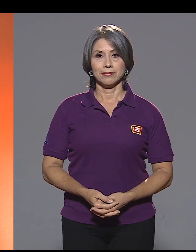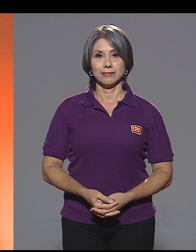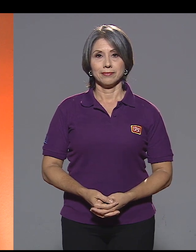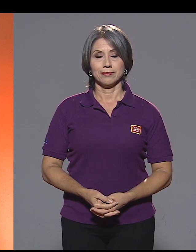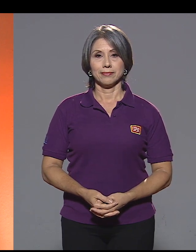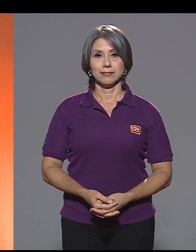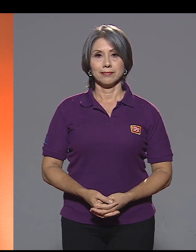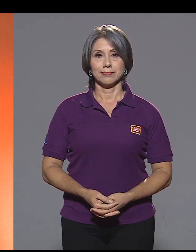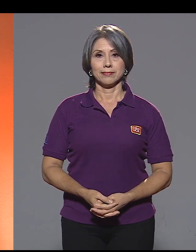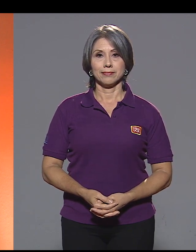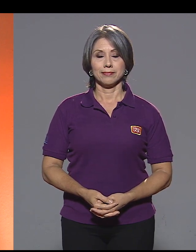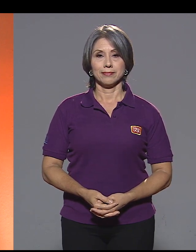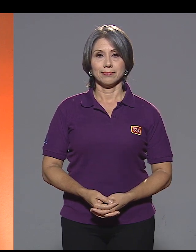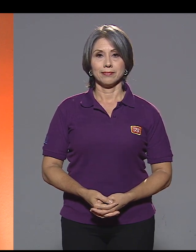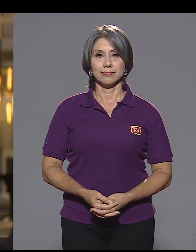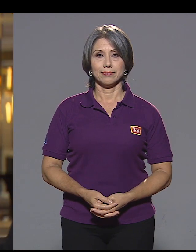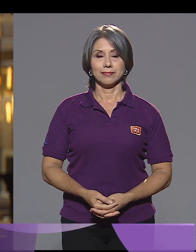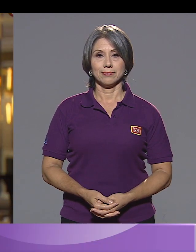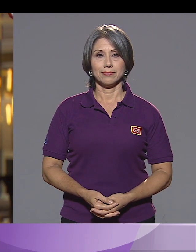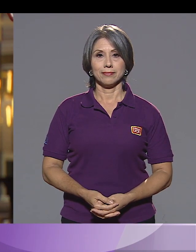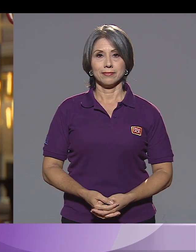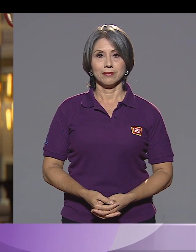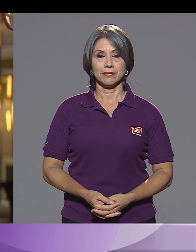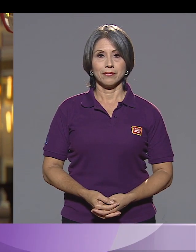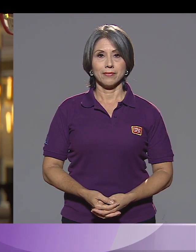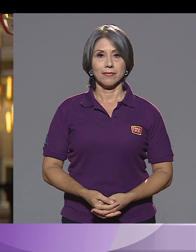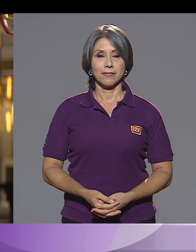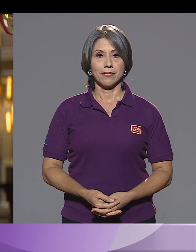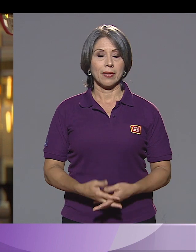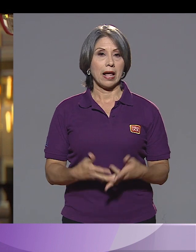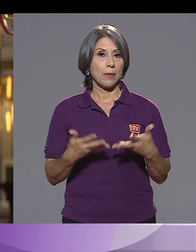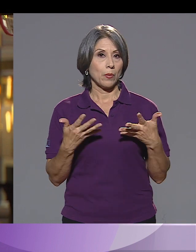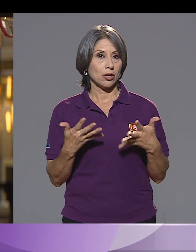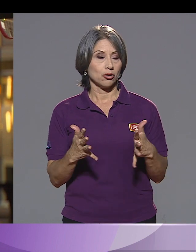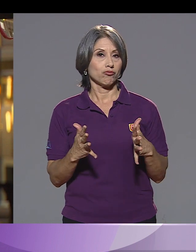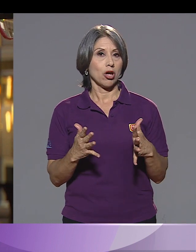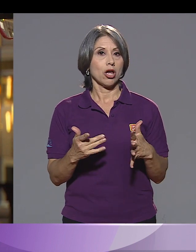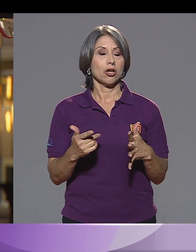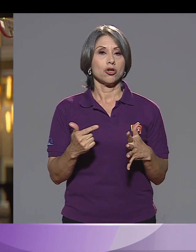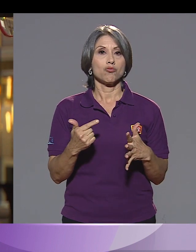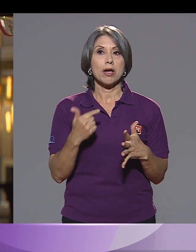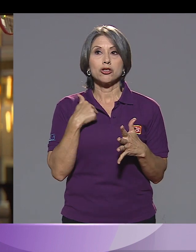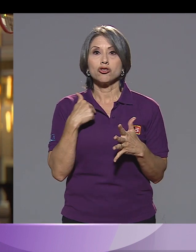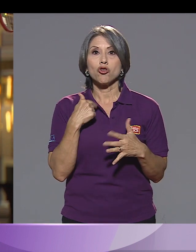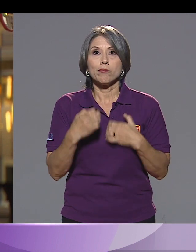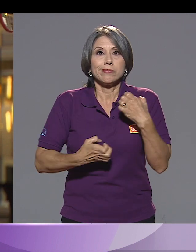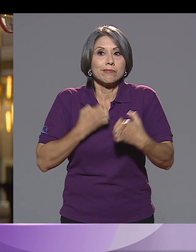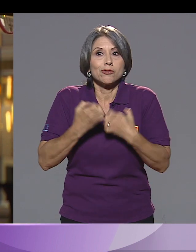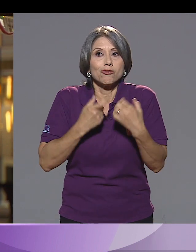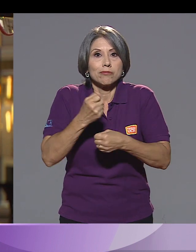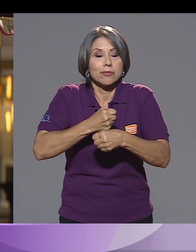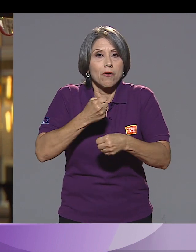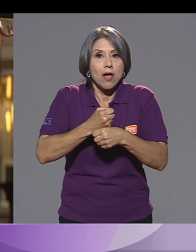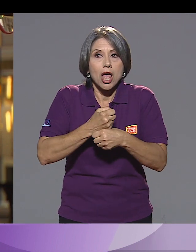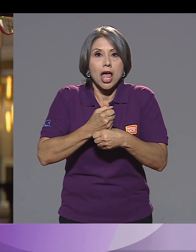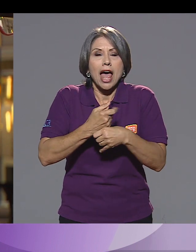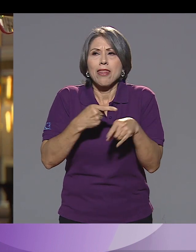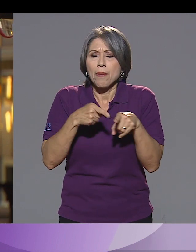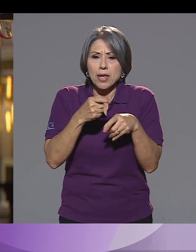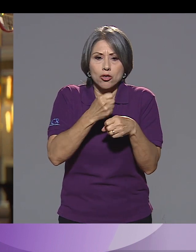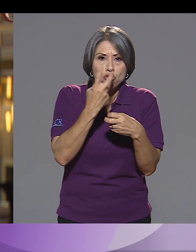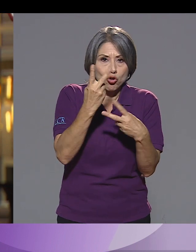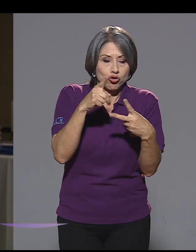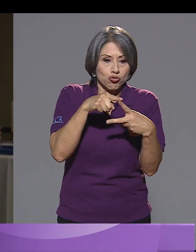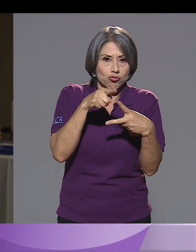felices y nos hace sentirnos muy orgullosos. Bueno, yo con 2 trabajos en Emoción a Niños y en Fundación Yo